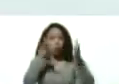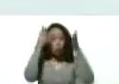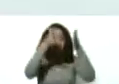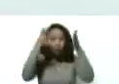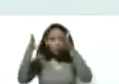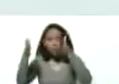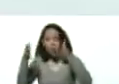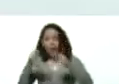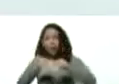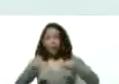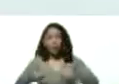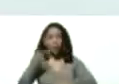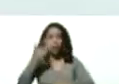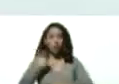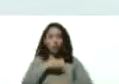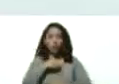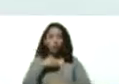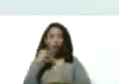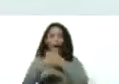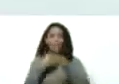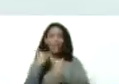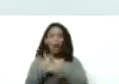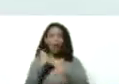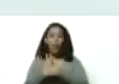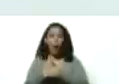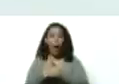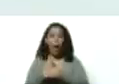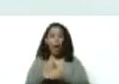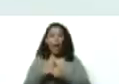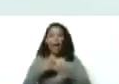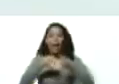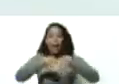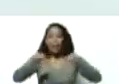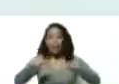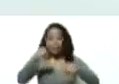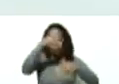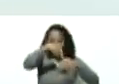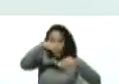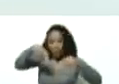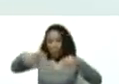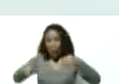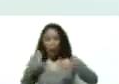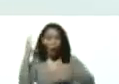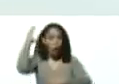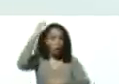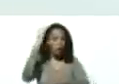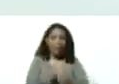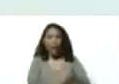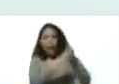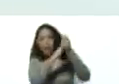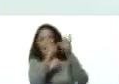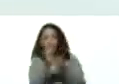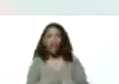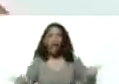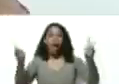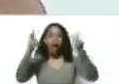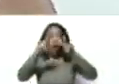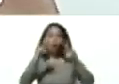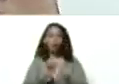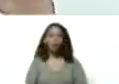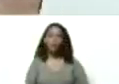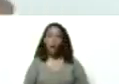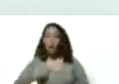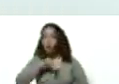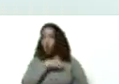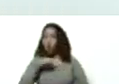somos el resultado de una siembra de conciencia, de liderazgo, de trabajo, de valores. Todos